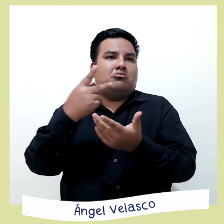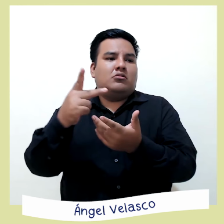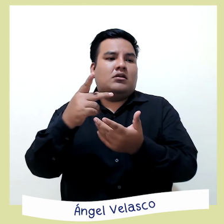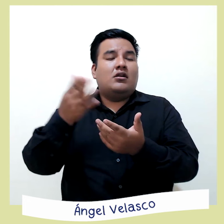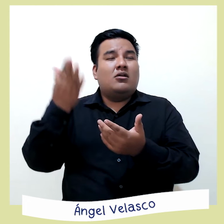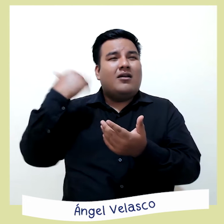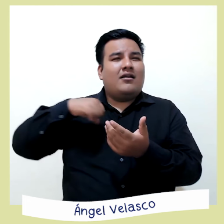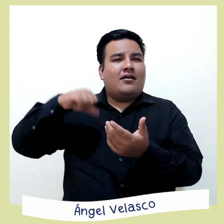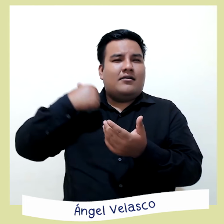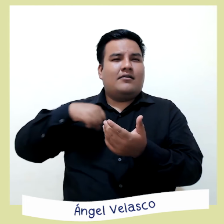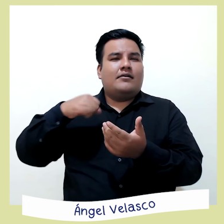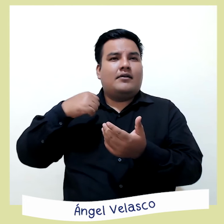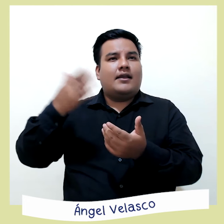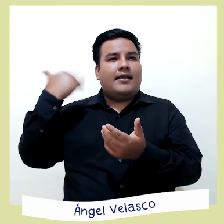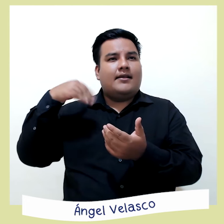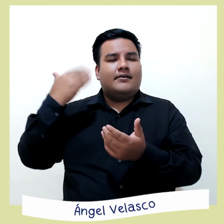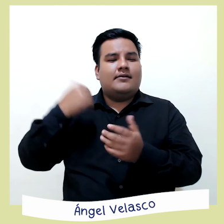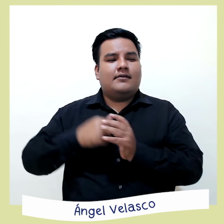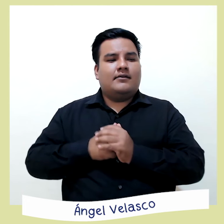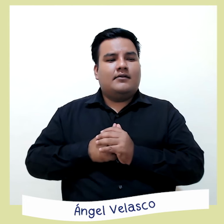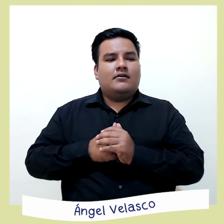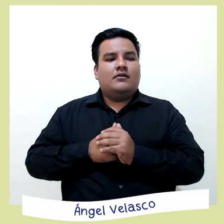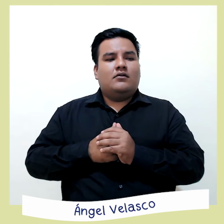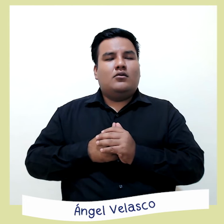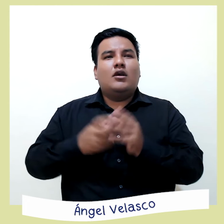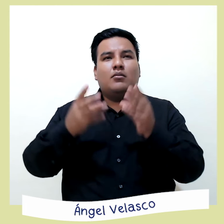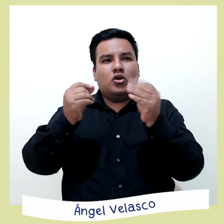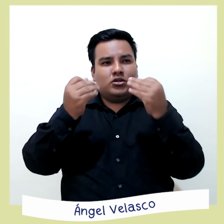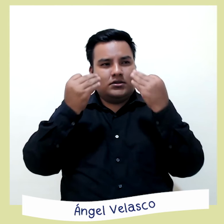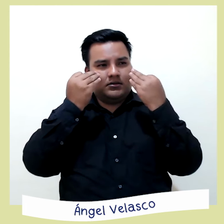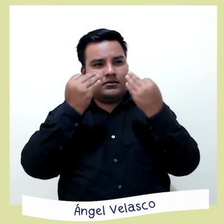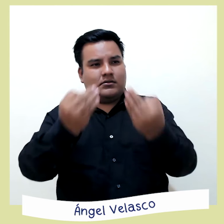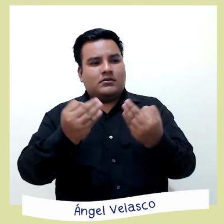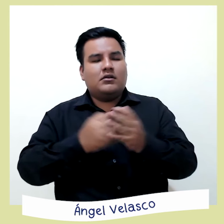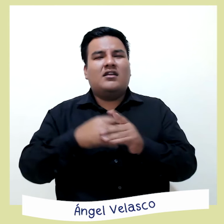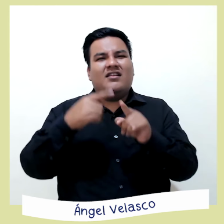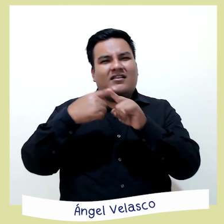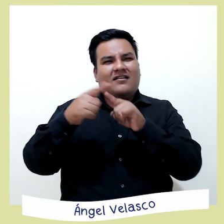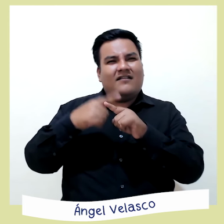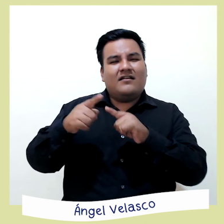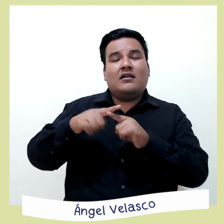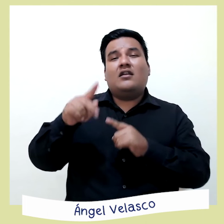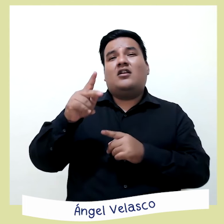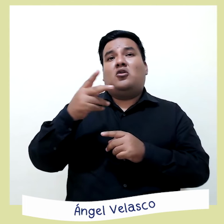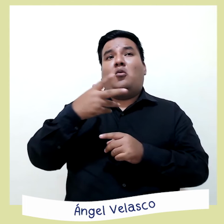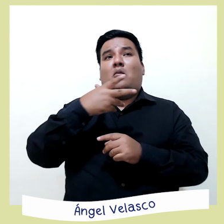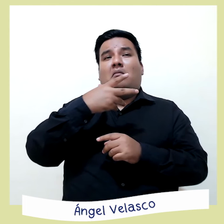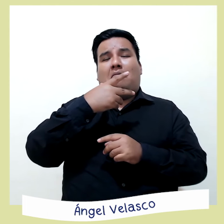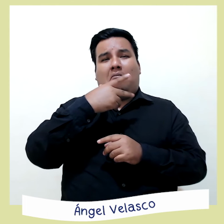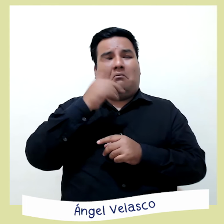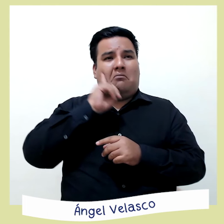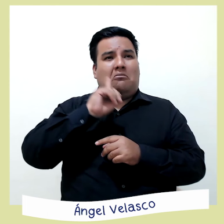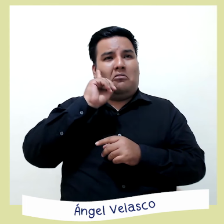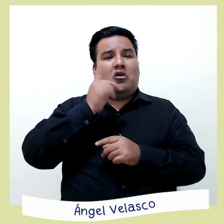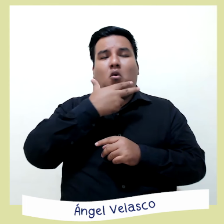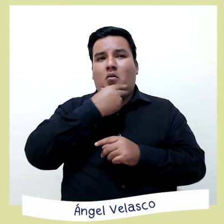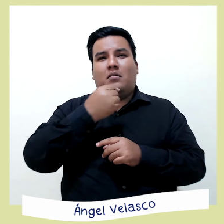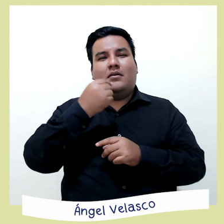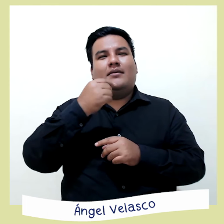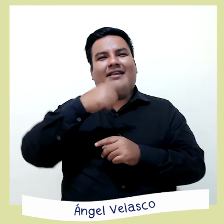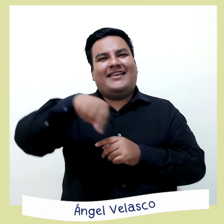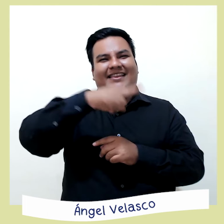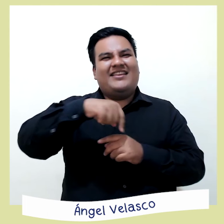Después, claro, aparecen los sacerdotes con la división del trabajo intelectual o el manual, y los viejos en aquellas